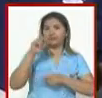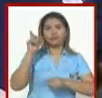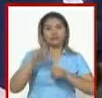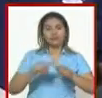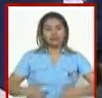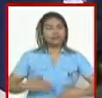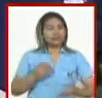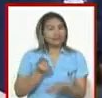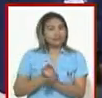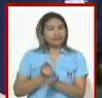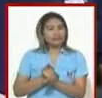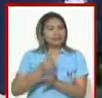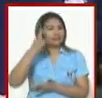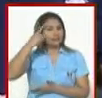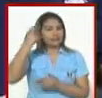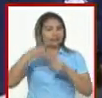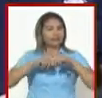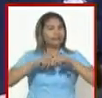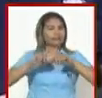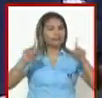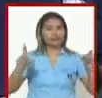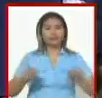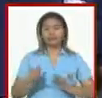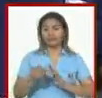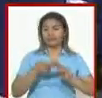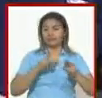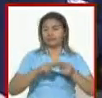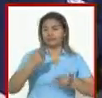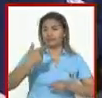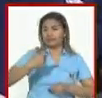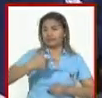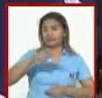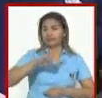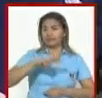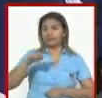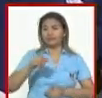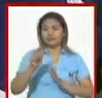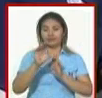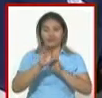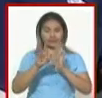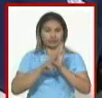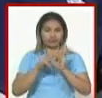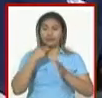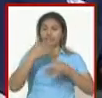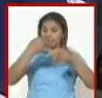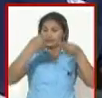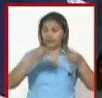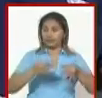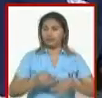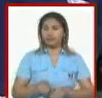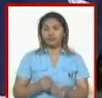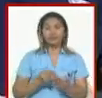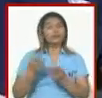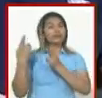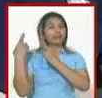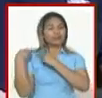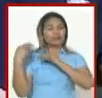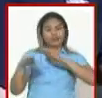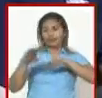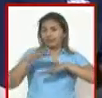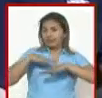puede ser que vivamos amenazados por pensar diferente el artículo 21 y 22 de la constitución política del estado establece que un deber